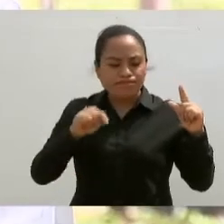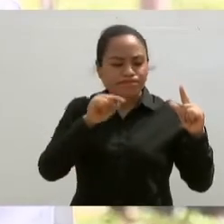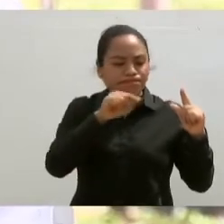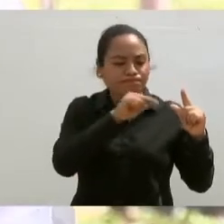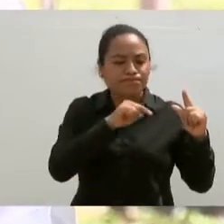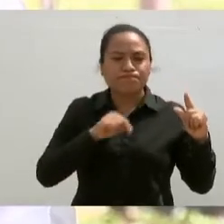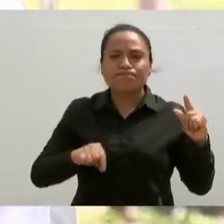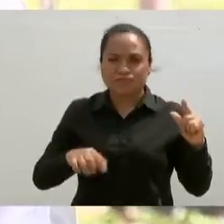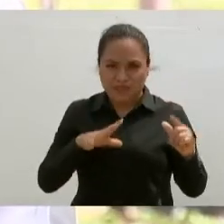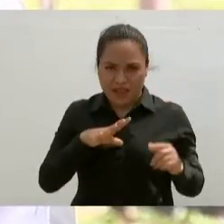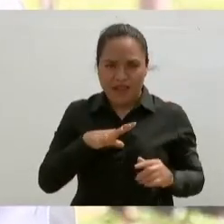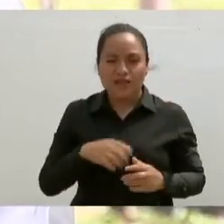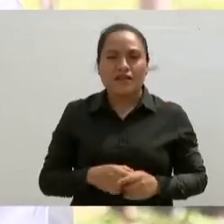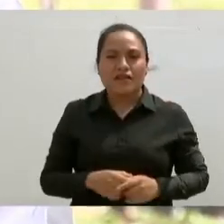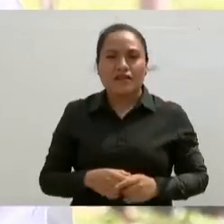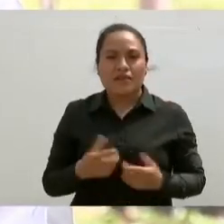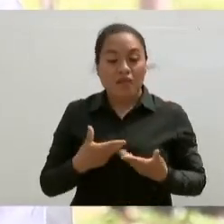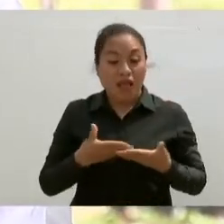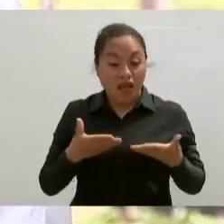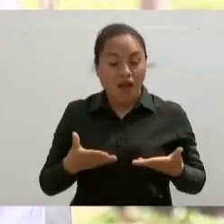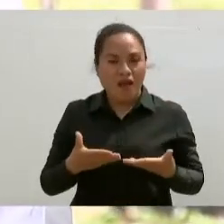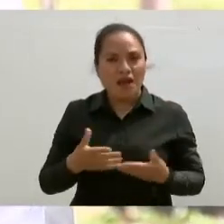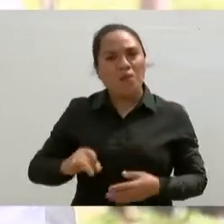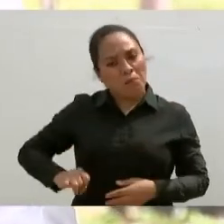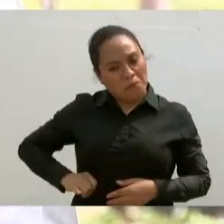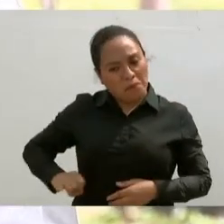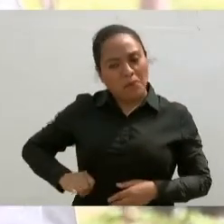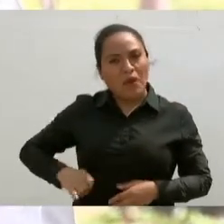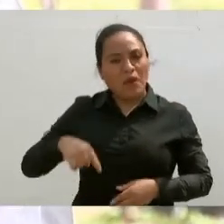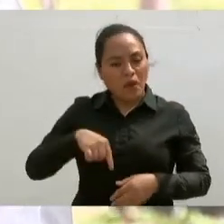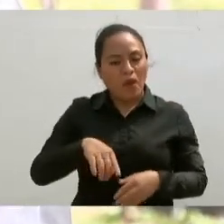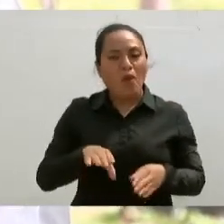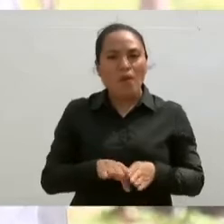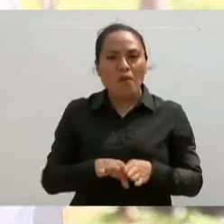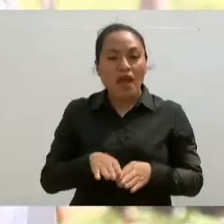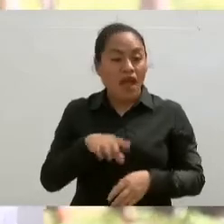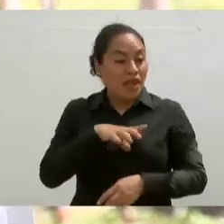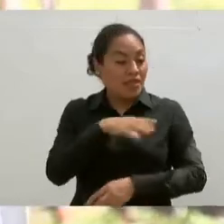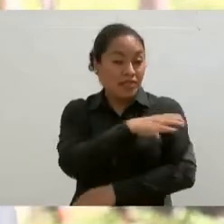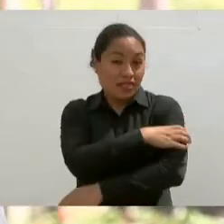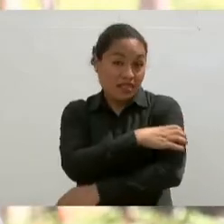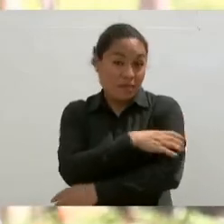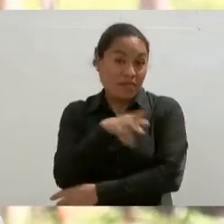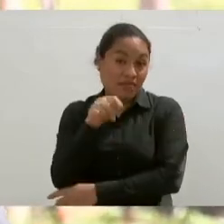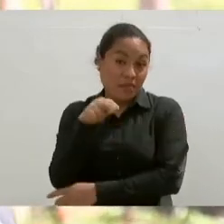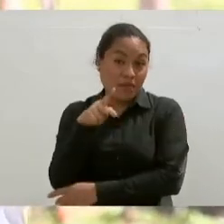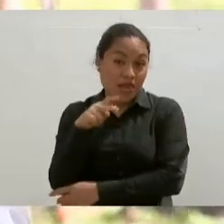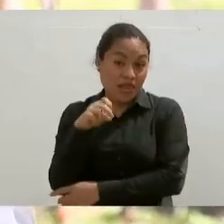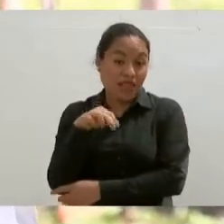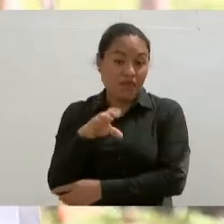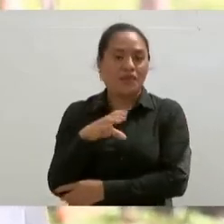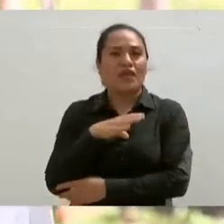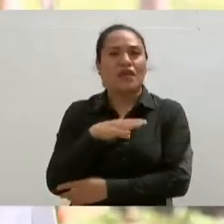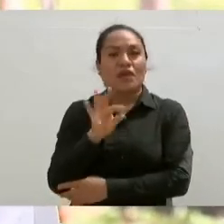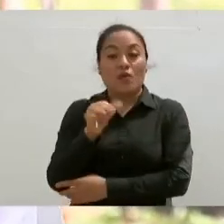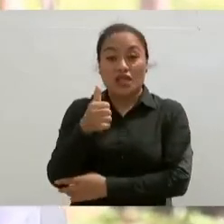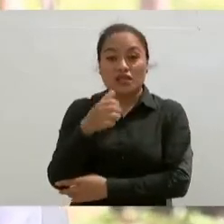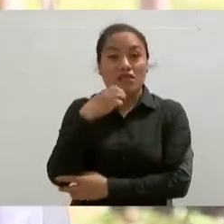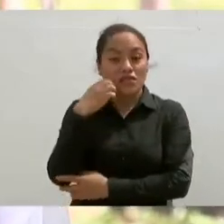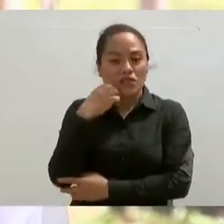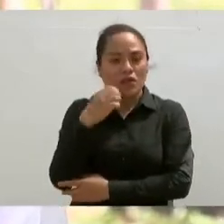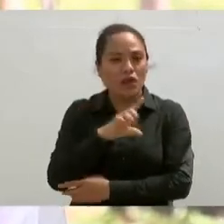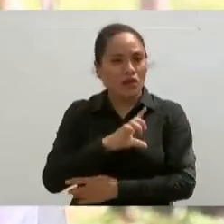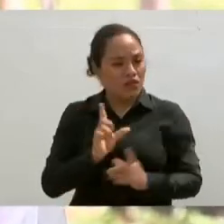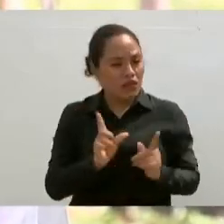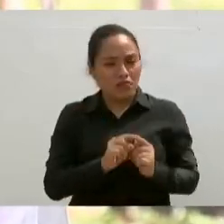atención de que aquí en Tapana, de 43 escuelas, solo ha llegado el apoyo a